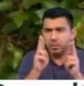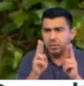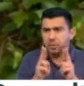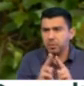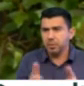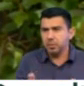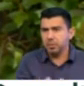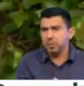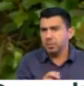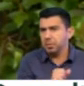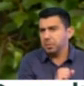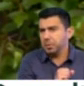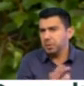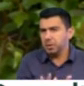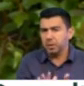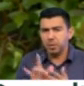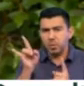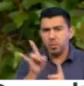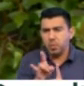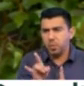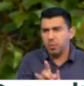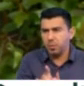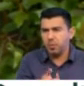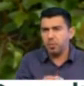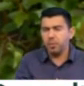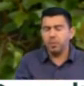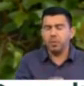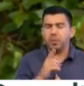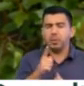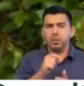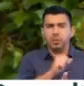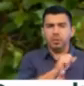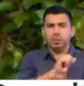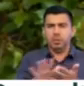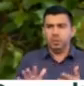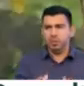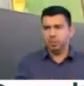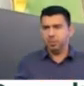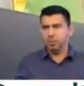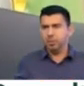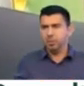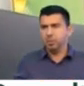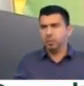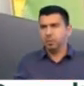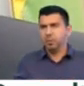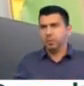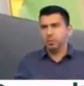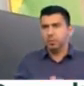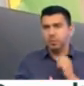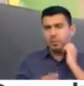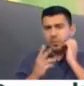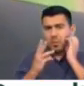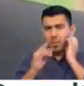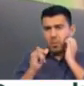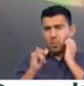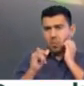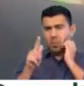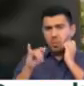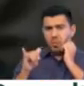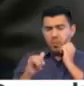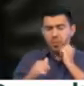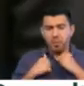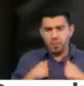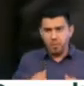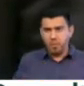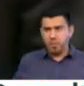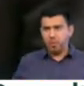le propusiera instalar puntos de Wi-Fi gratis en el departamento de Santander. Ponte Wi-Fi es el nombre de la campaña que lidera